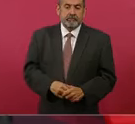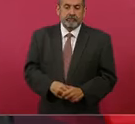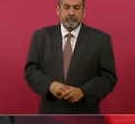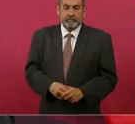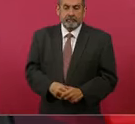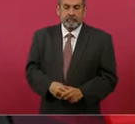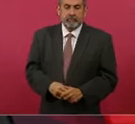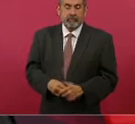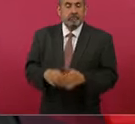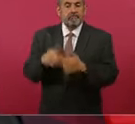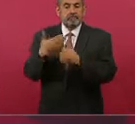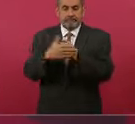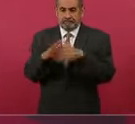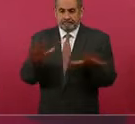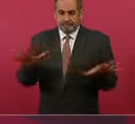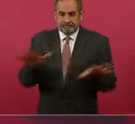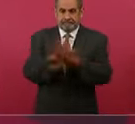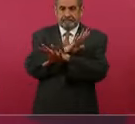va a haber un cambio